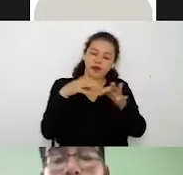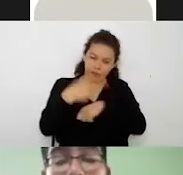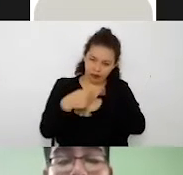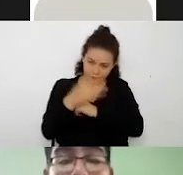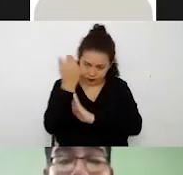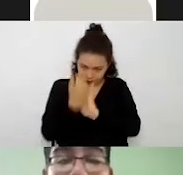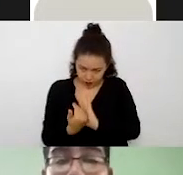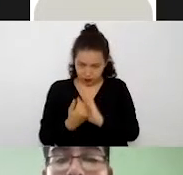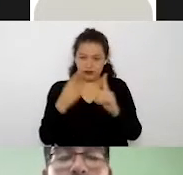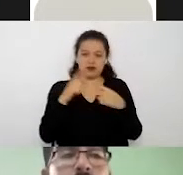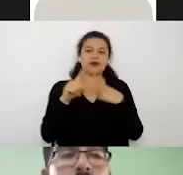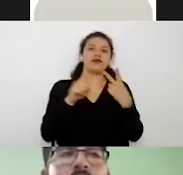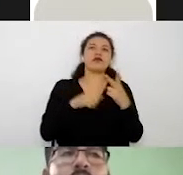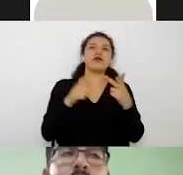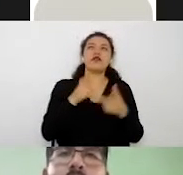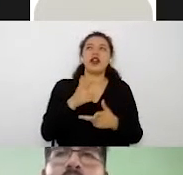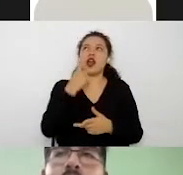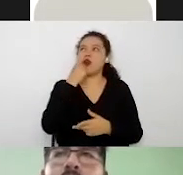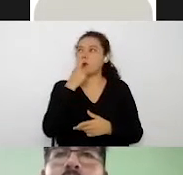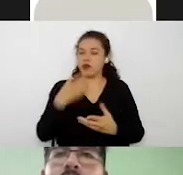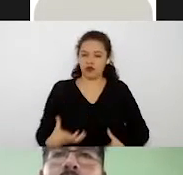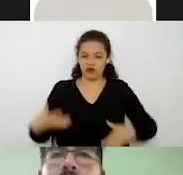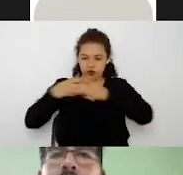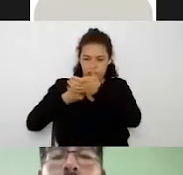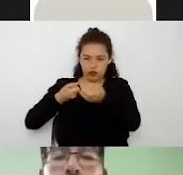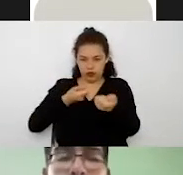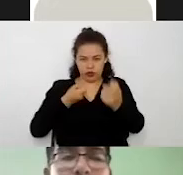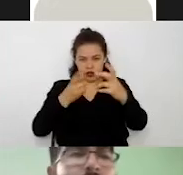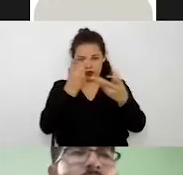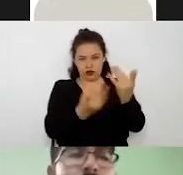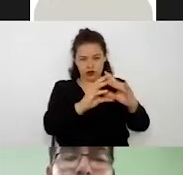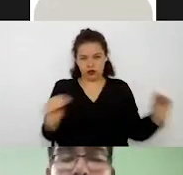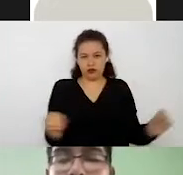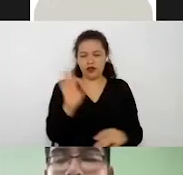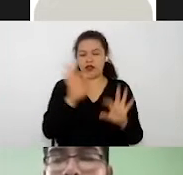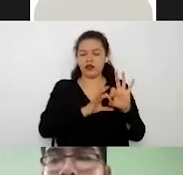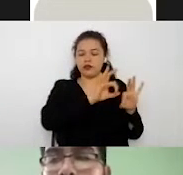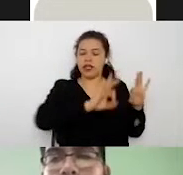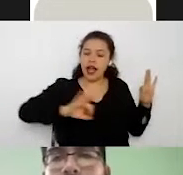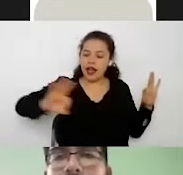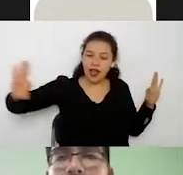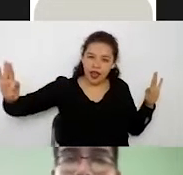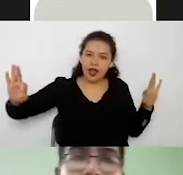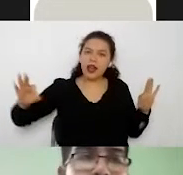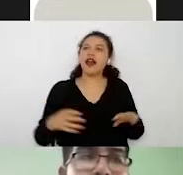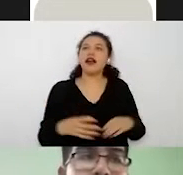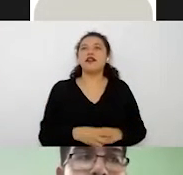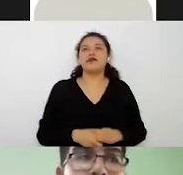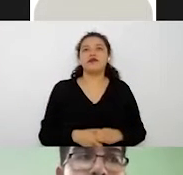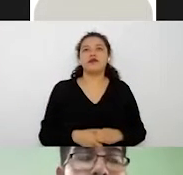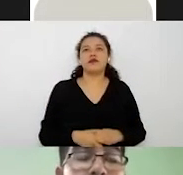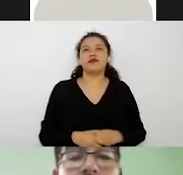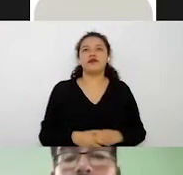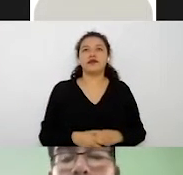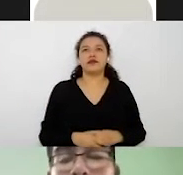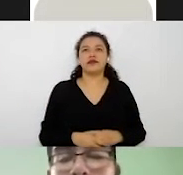dónde podríamos ubicar extintores, dónde podríamos ubicar a lo mejor una manguera, dónde podríamos ubicar eh,